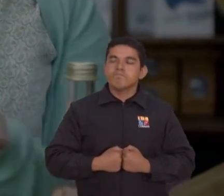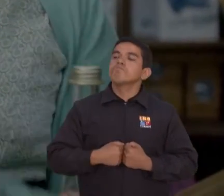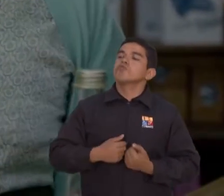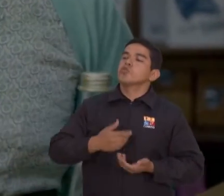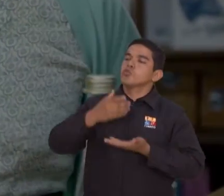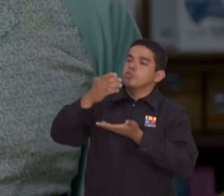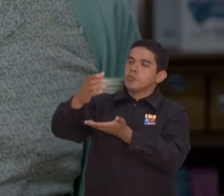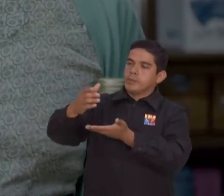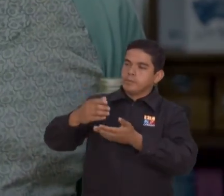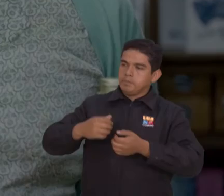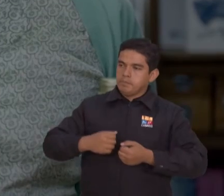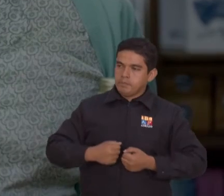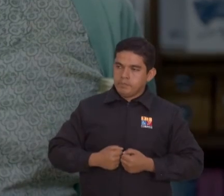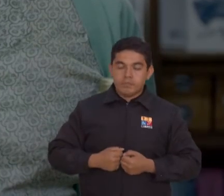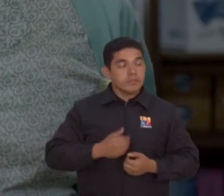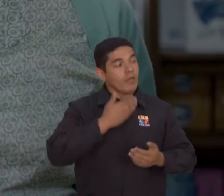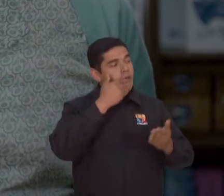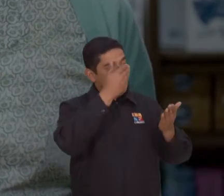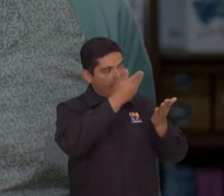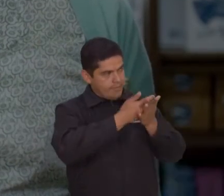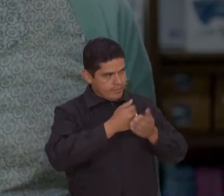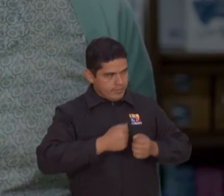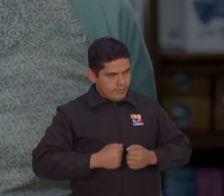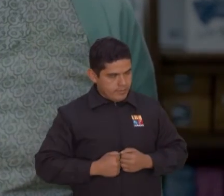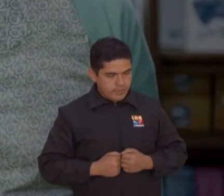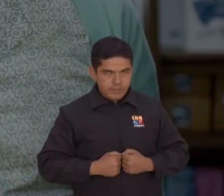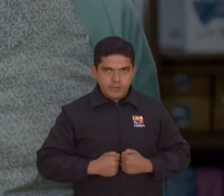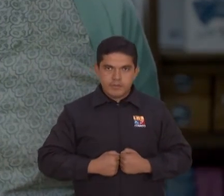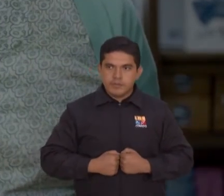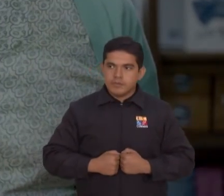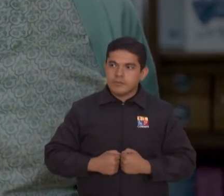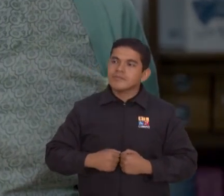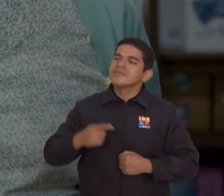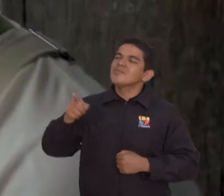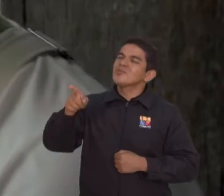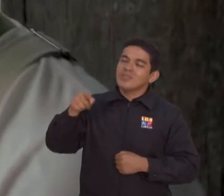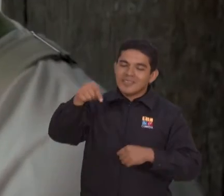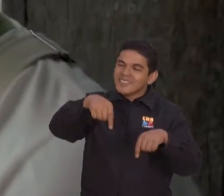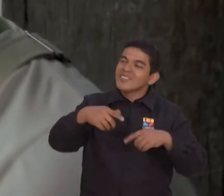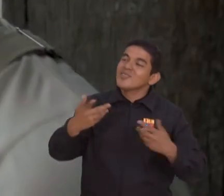Tenga. Gracias, Roberto. ¿Hace cuánto estás acá?